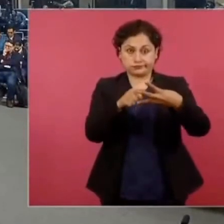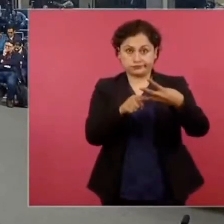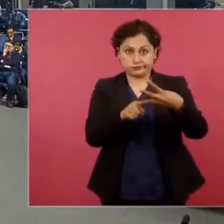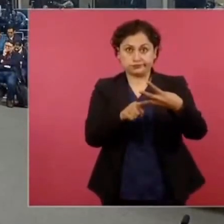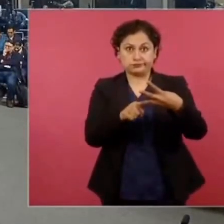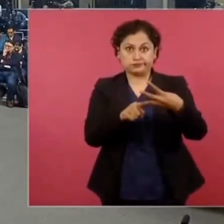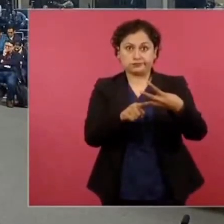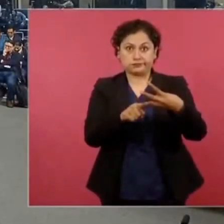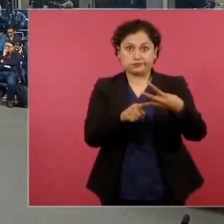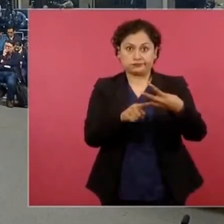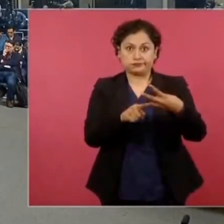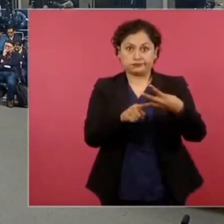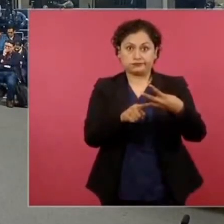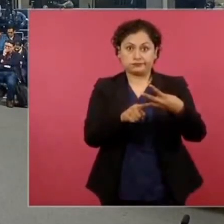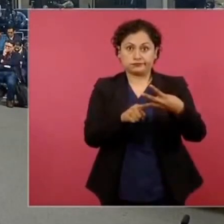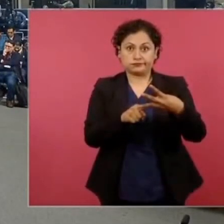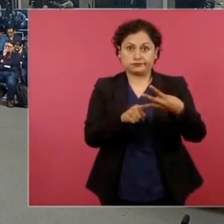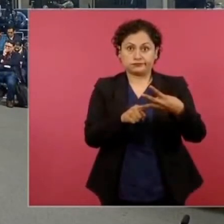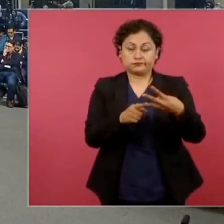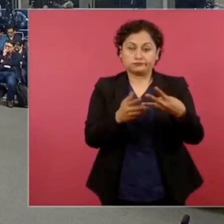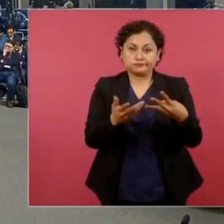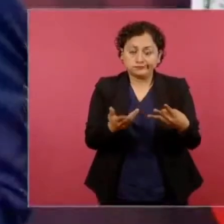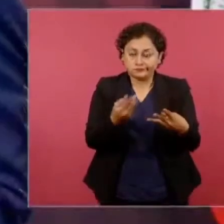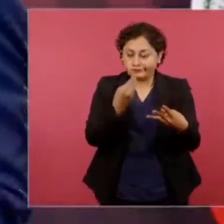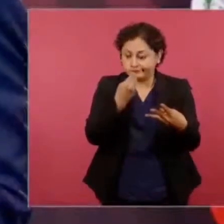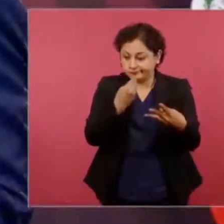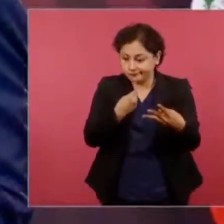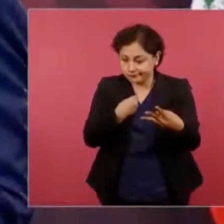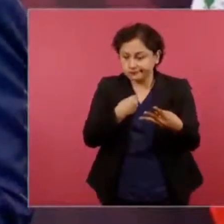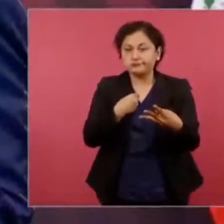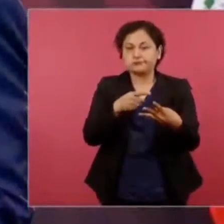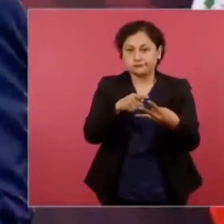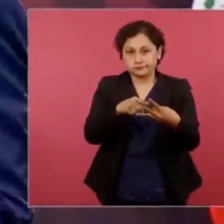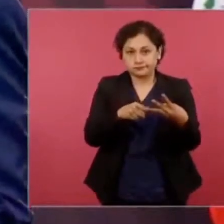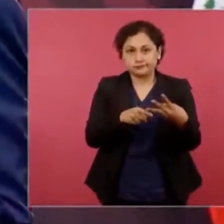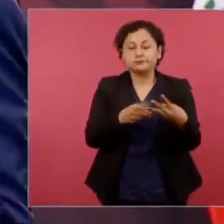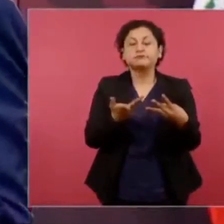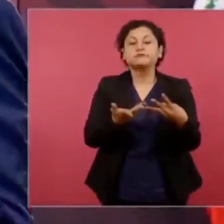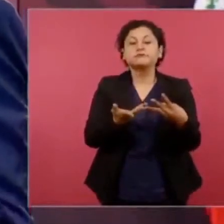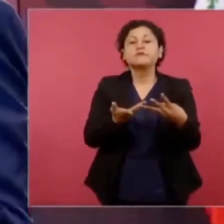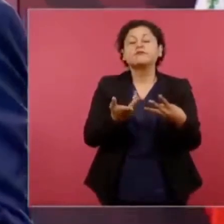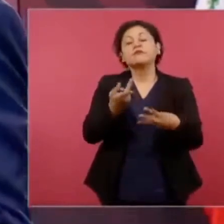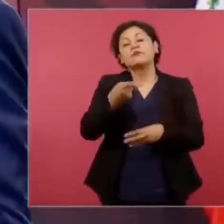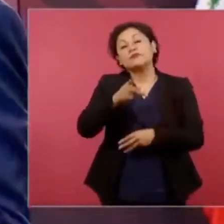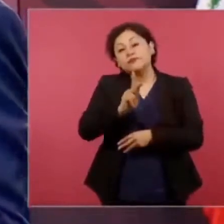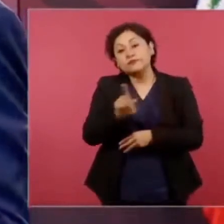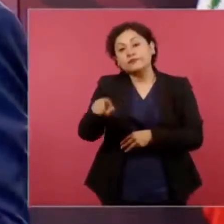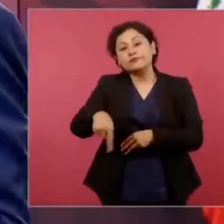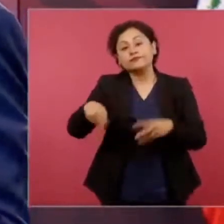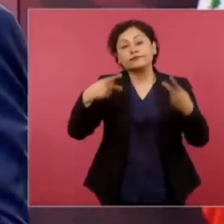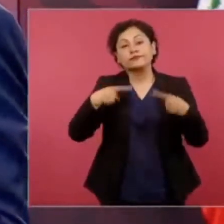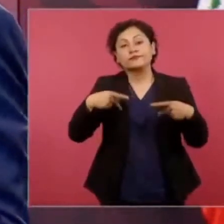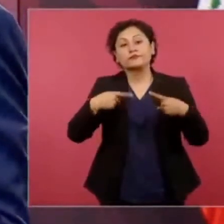Y se va la gente a buscarse la vida, arriesgándolo todo.